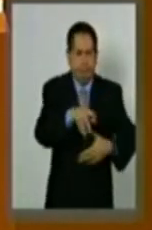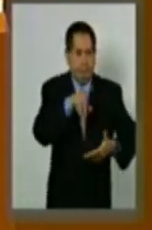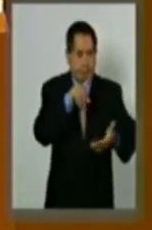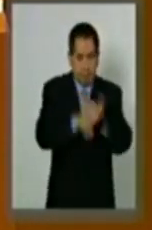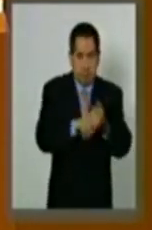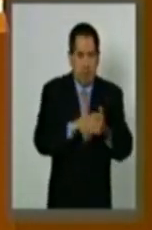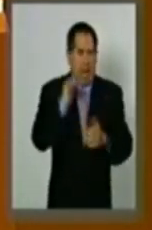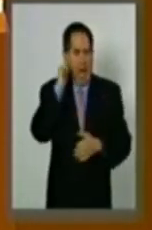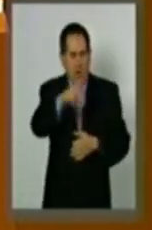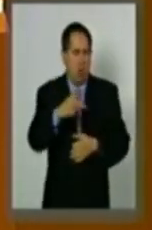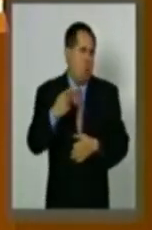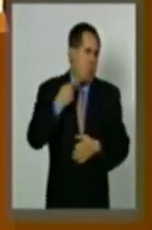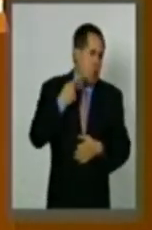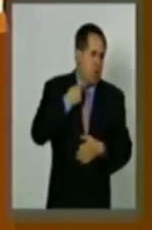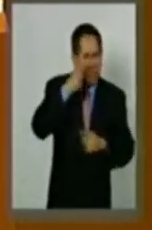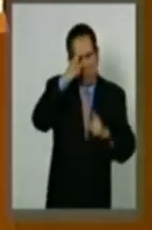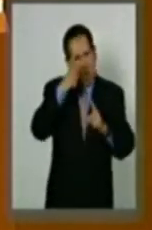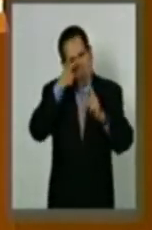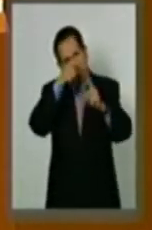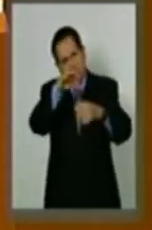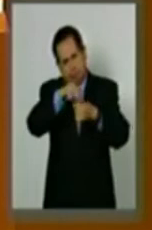un motivo político electoral,